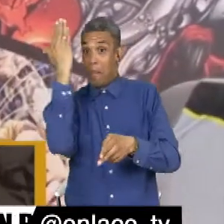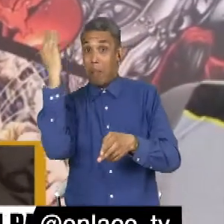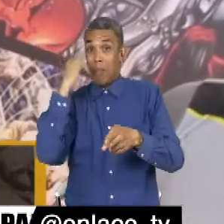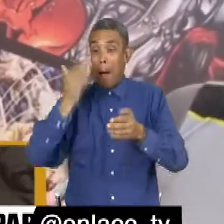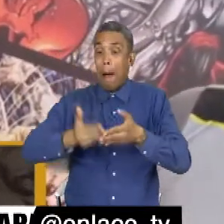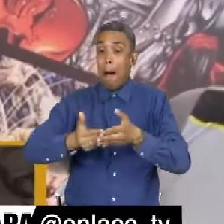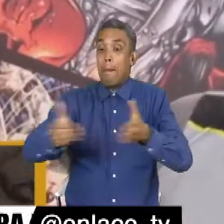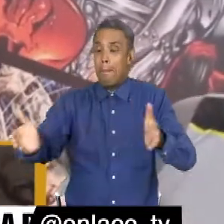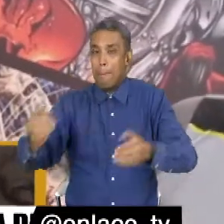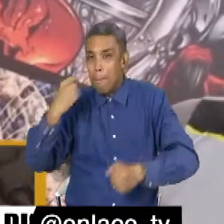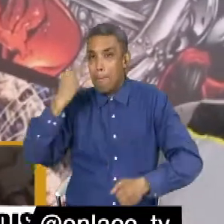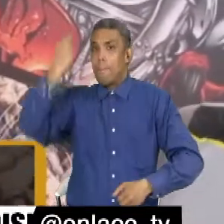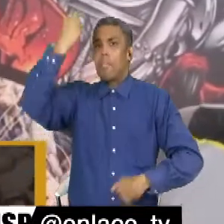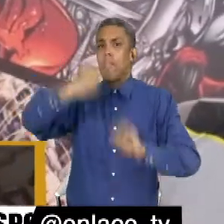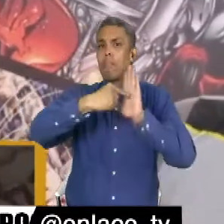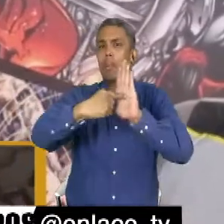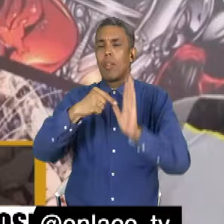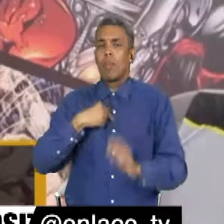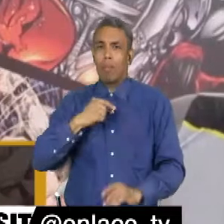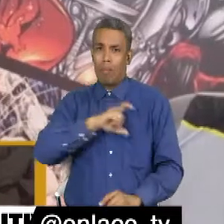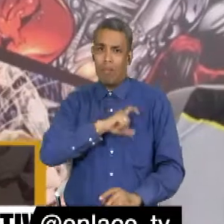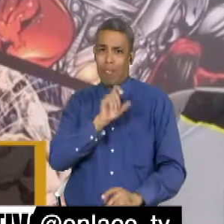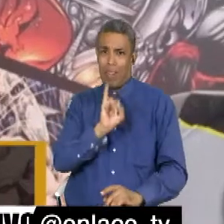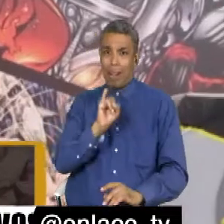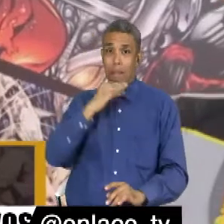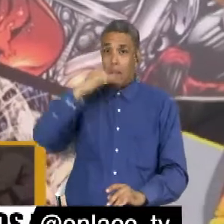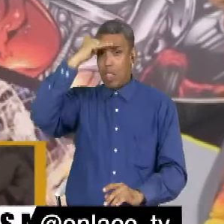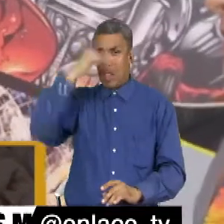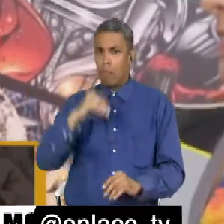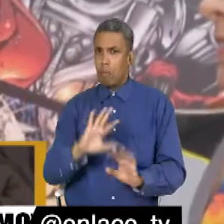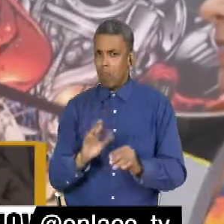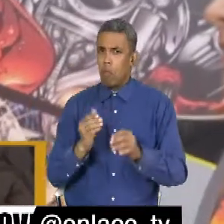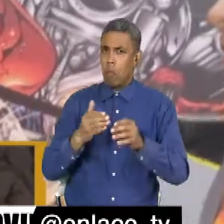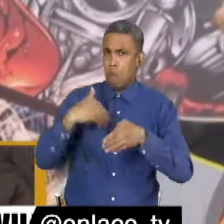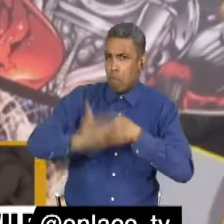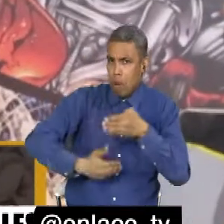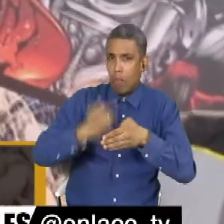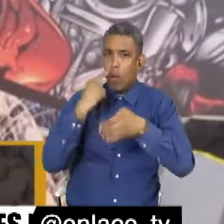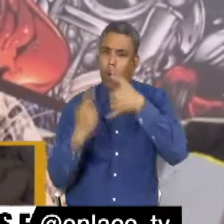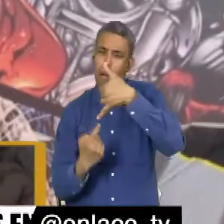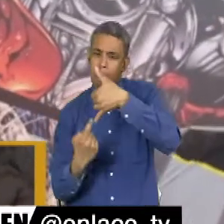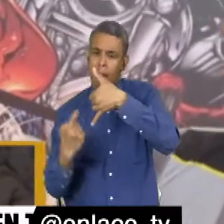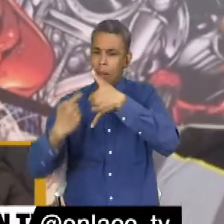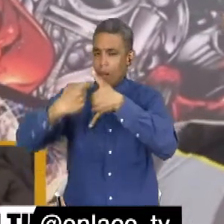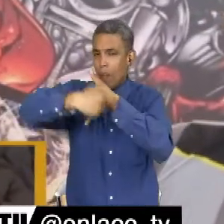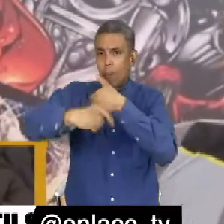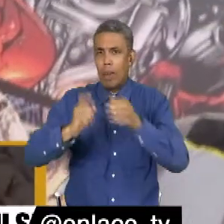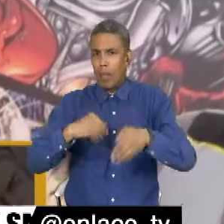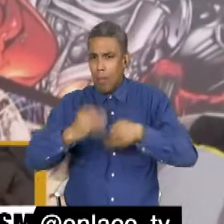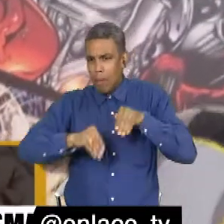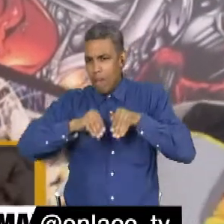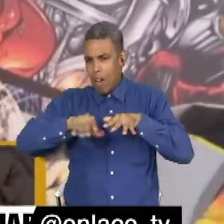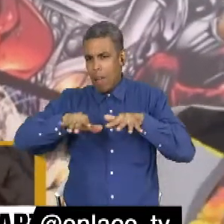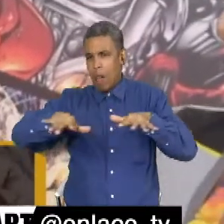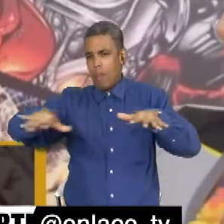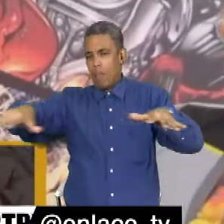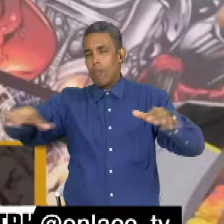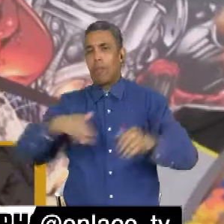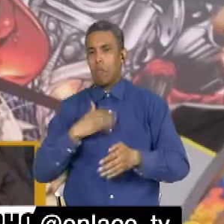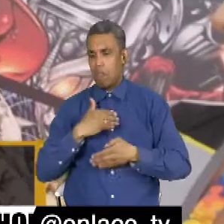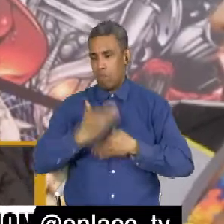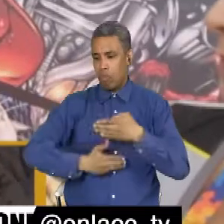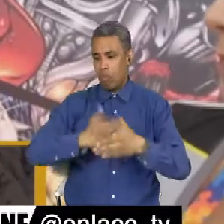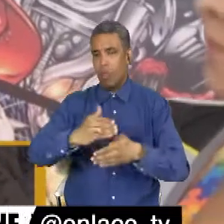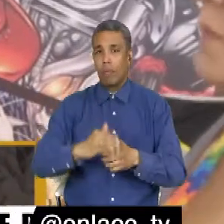hasta el momento. La idea es seguirlo ampliando para que nos sigan dando para más ciudades, pero poco a poco estamos consiguiendo grandes cosas. También estuvimos con Iván Marín,